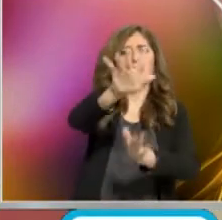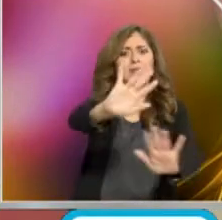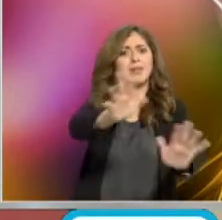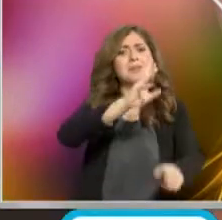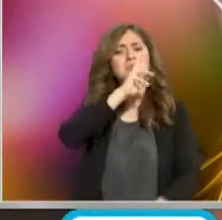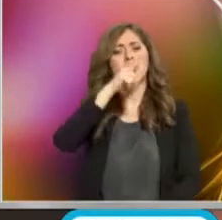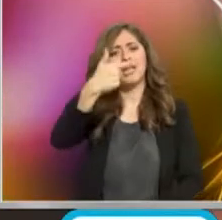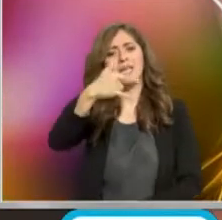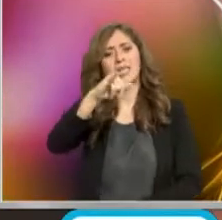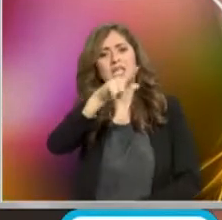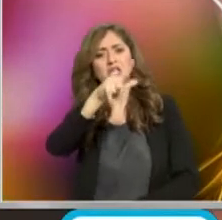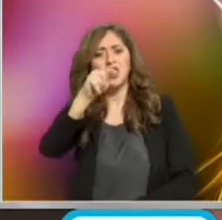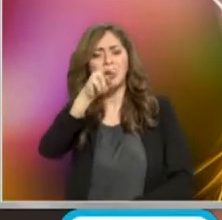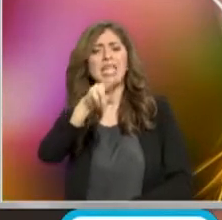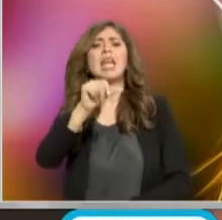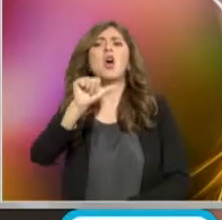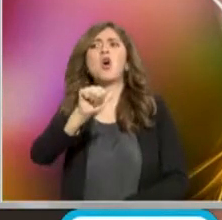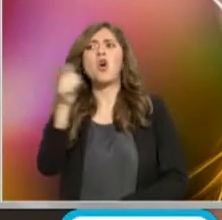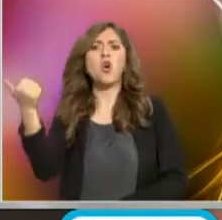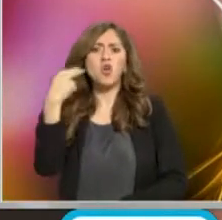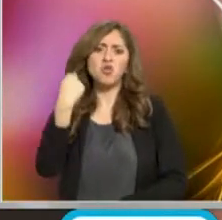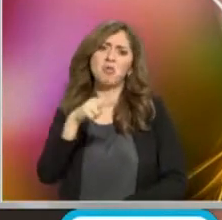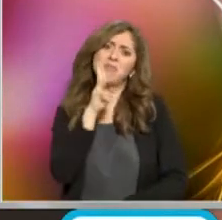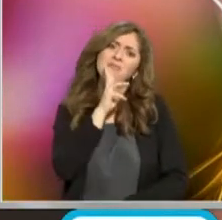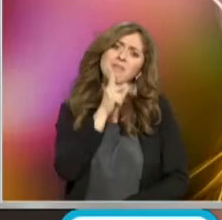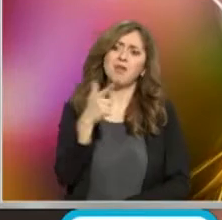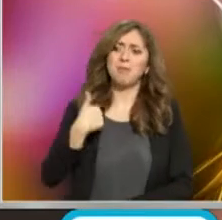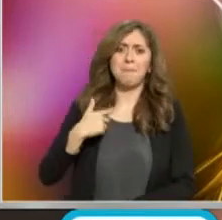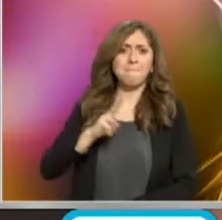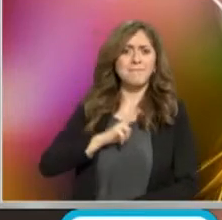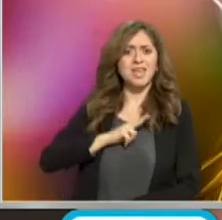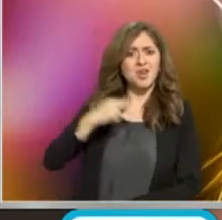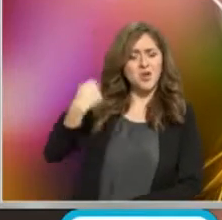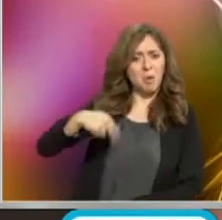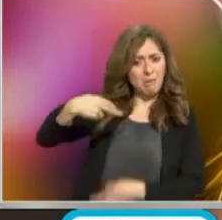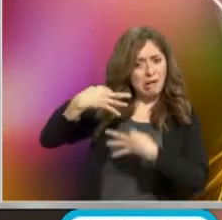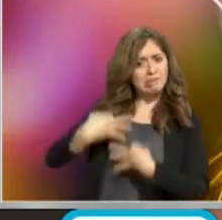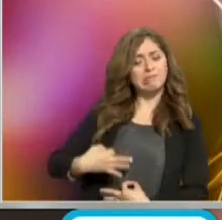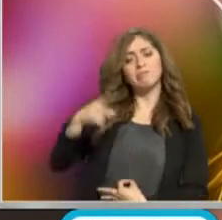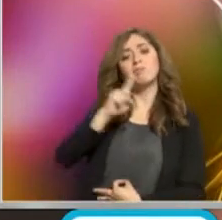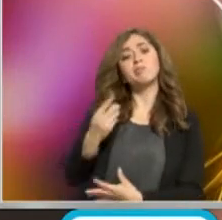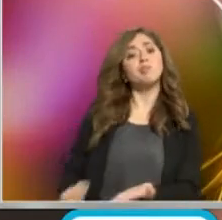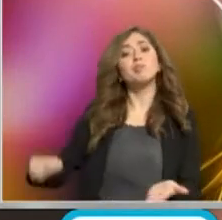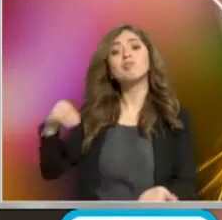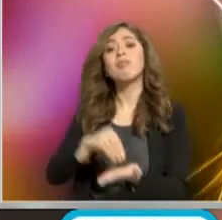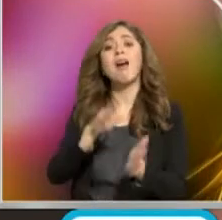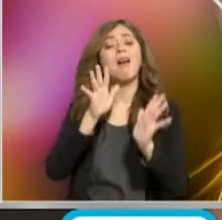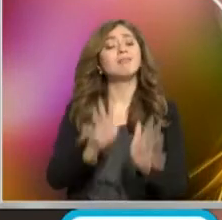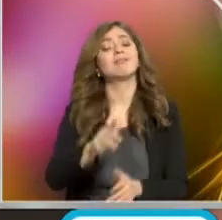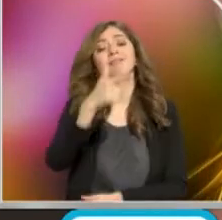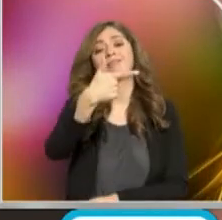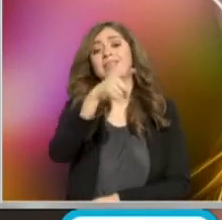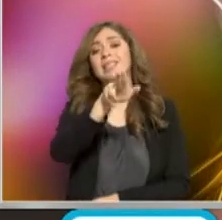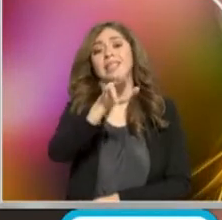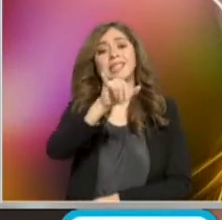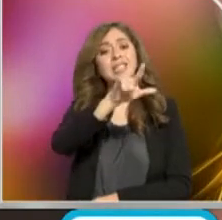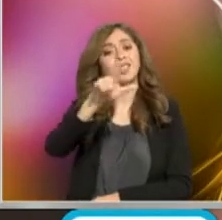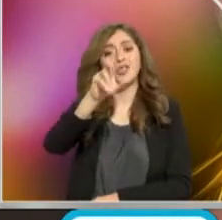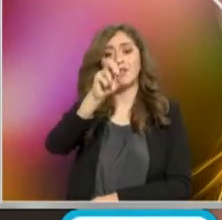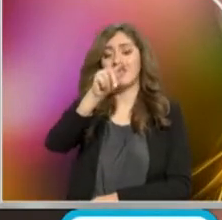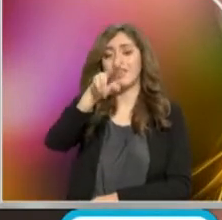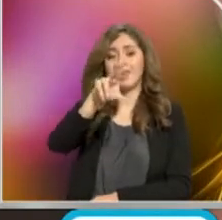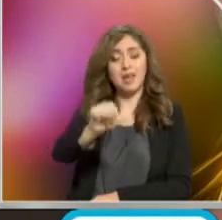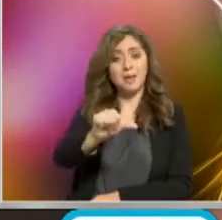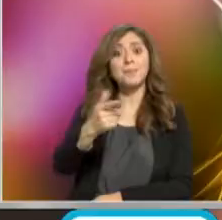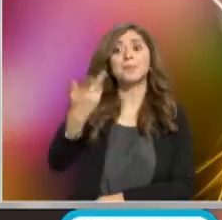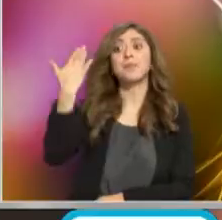Favor. Que la llevaran artefacto, o algún artefacto fácil, claro, algo. otro nombre. Pero se le asoció y ya es la guillotina, ¿no? Oye, se pero la última vez